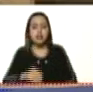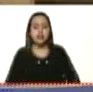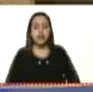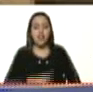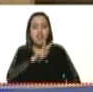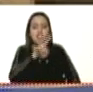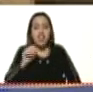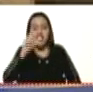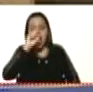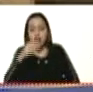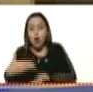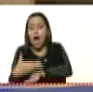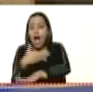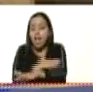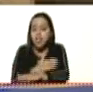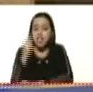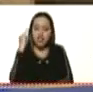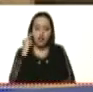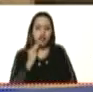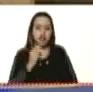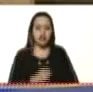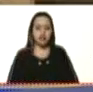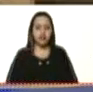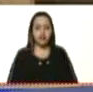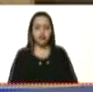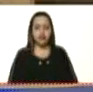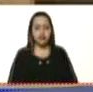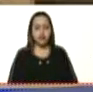20 años antes que el libertador Simón Bolívar,